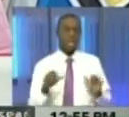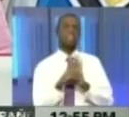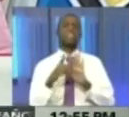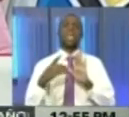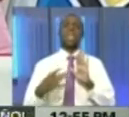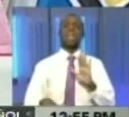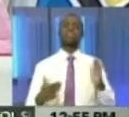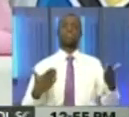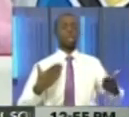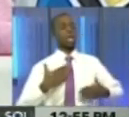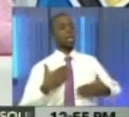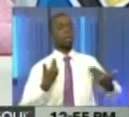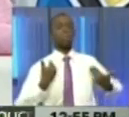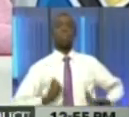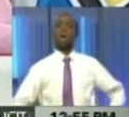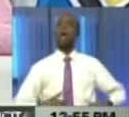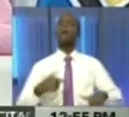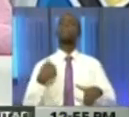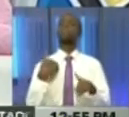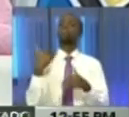no estamos frente a